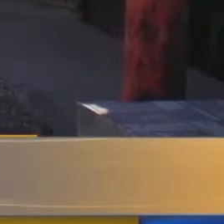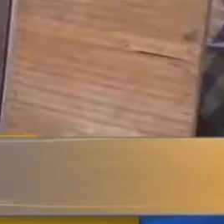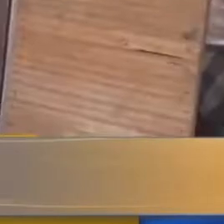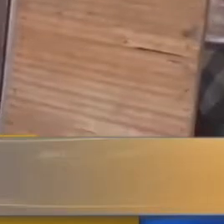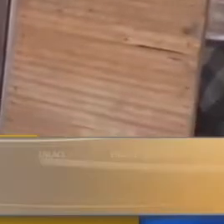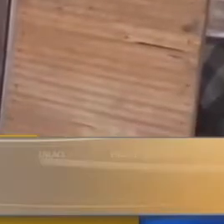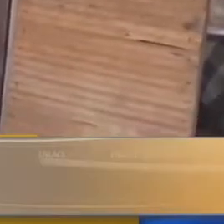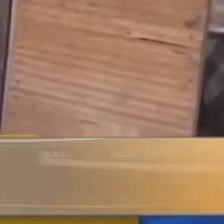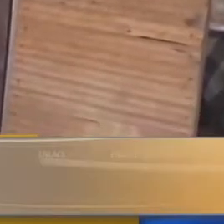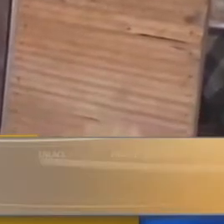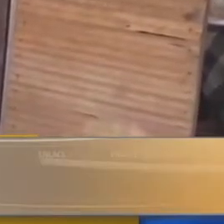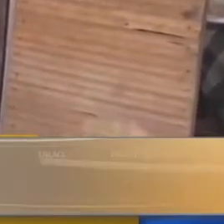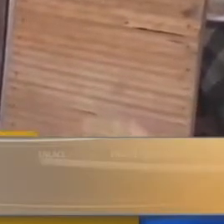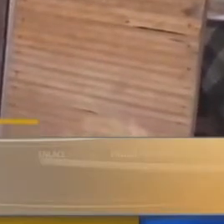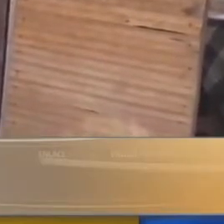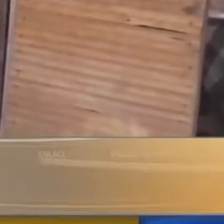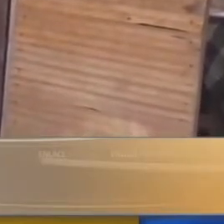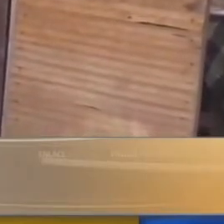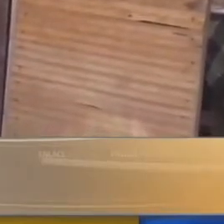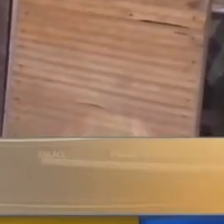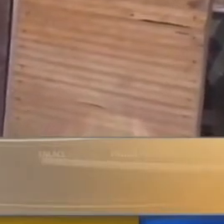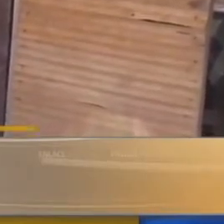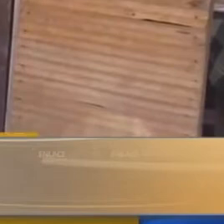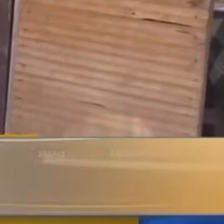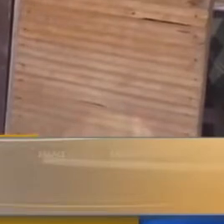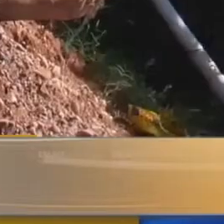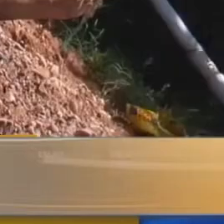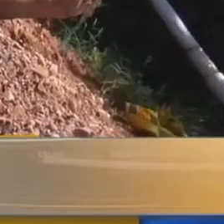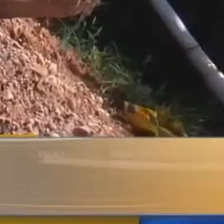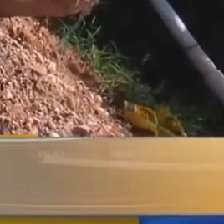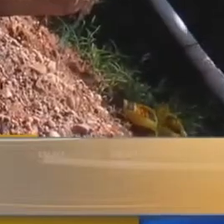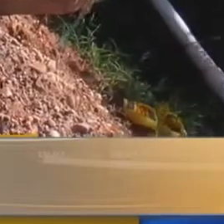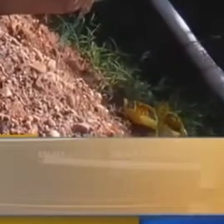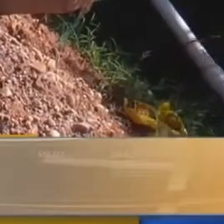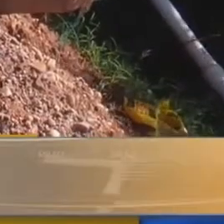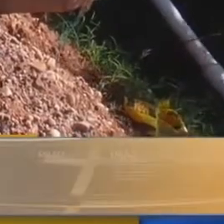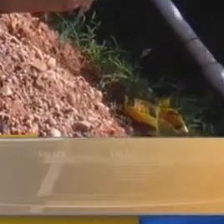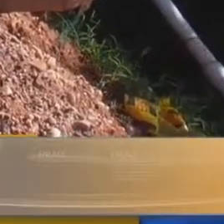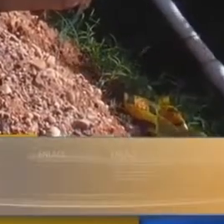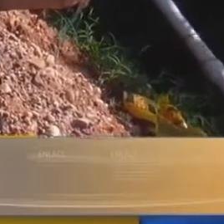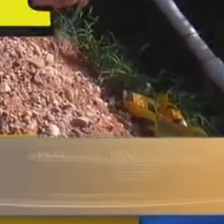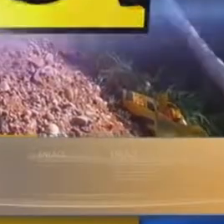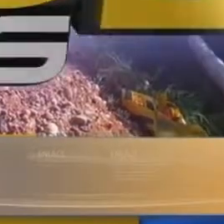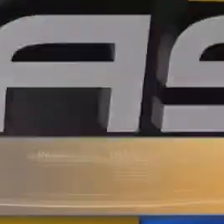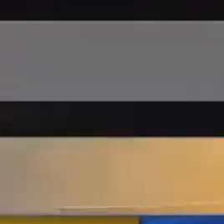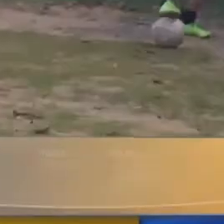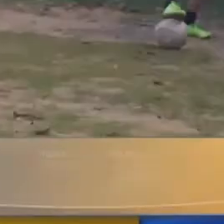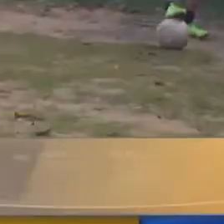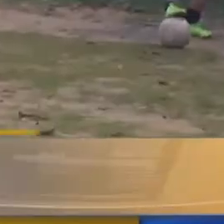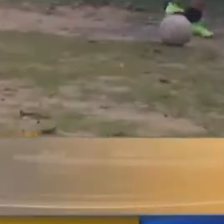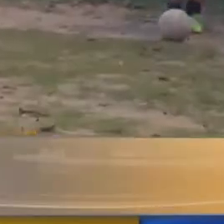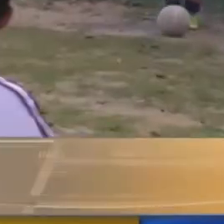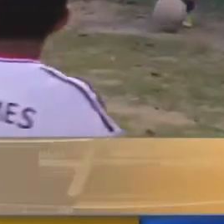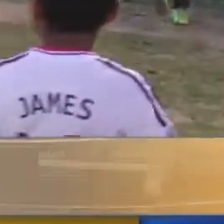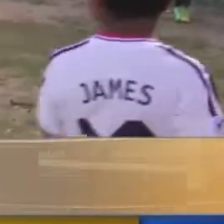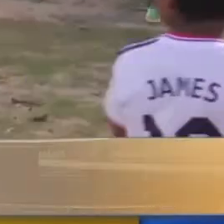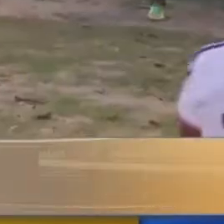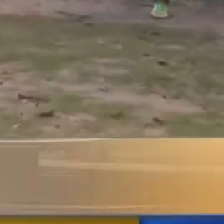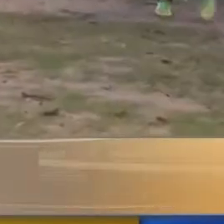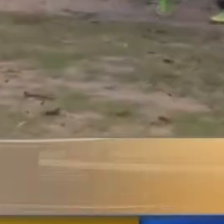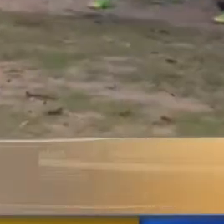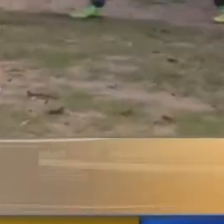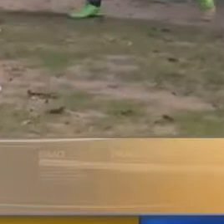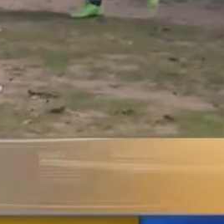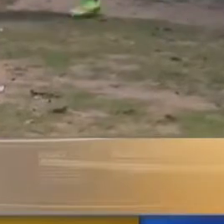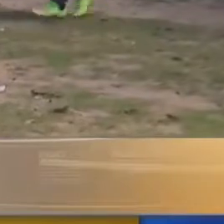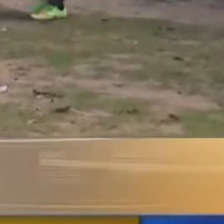de derrumbarse una vivienda por causa de la erosión. Además, la contaminación del lugar ya afecta a la salud de sus habitantes. En los deportes, el